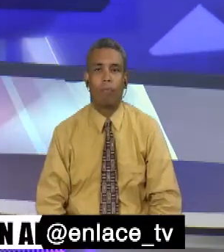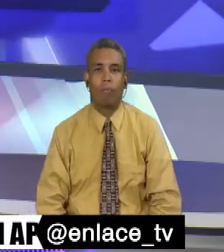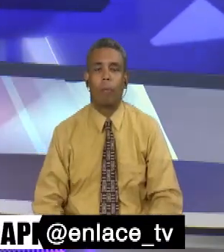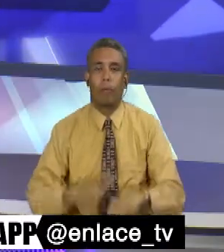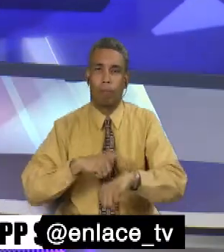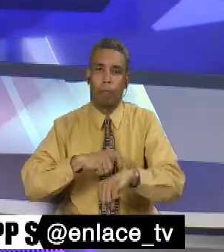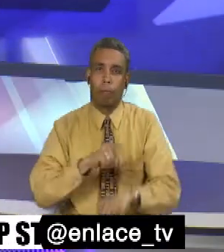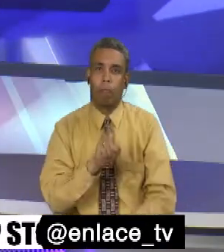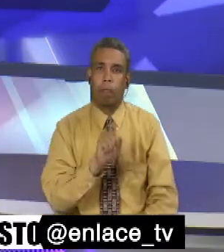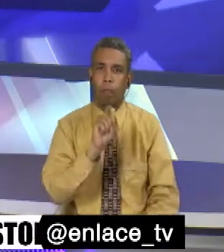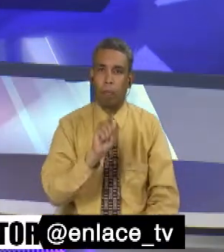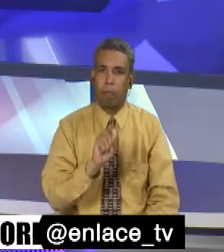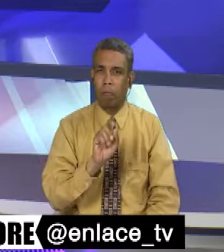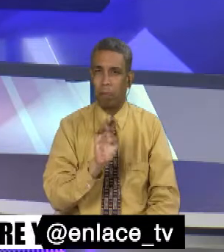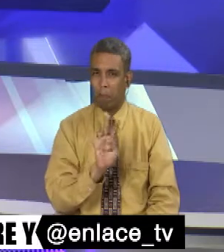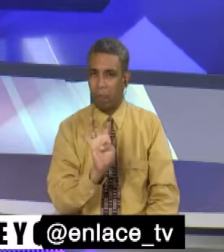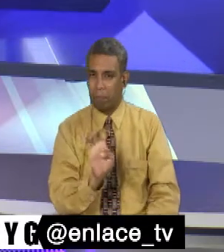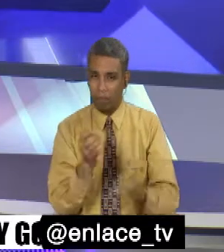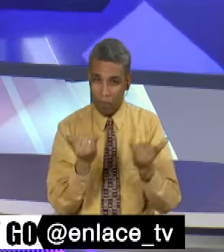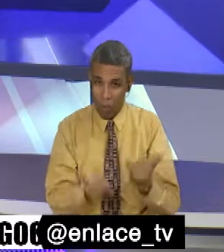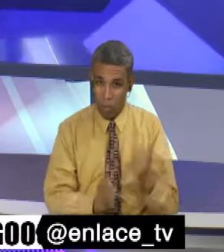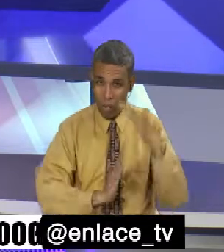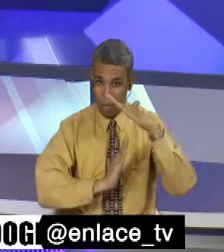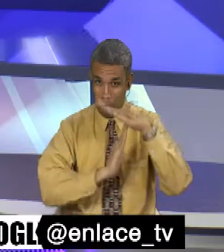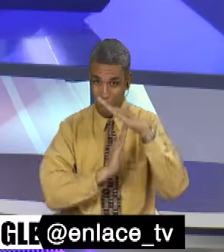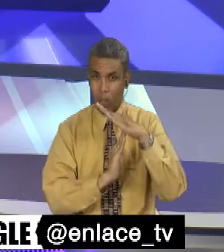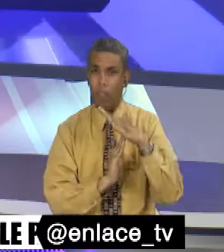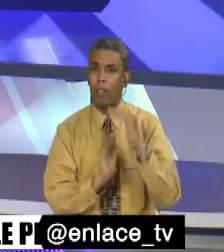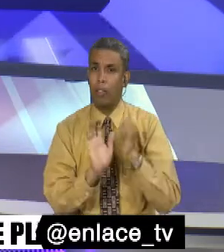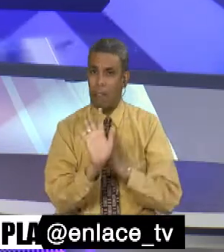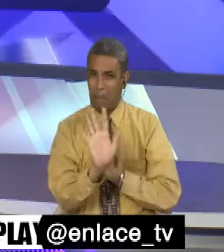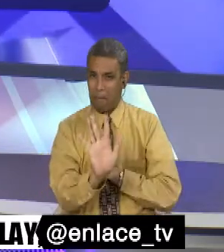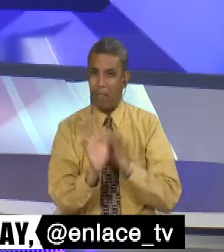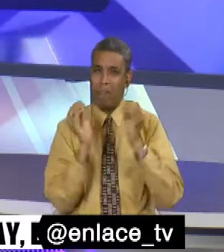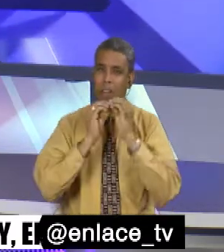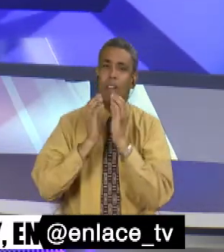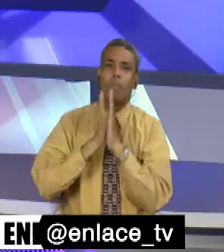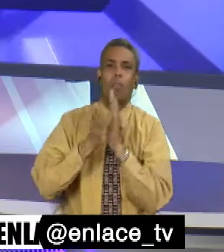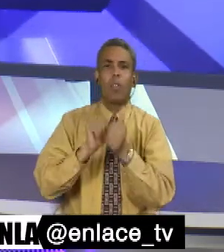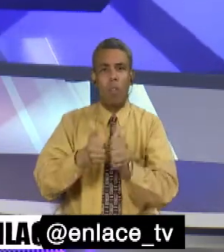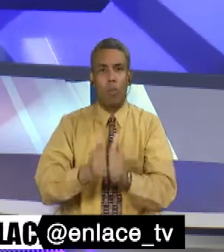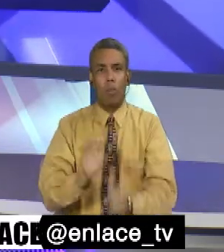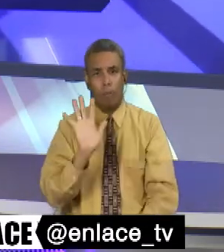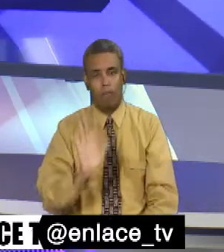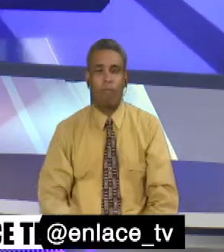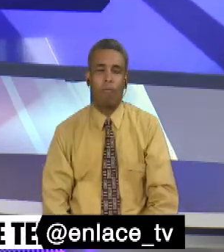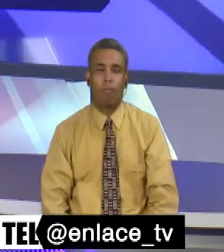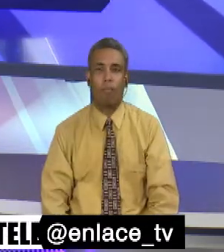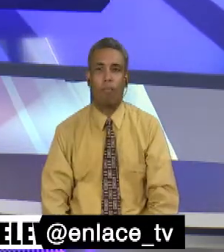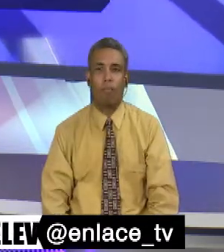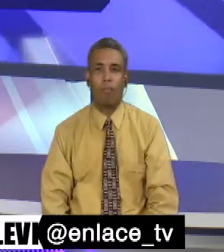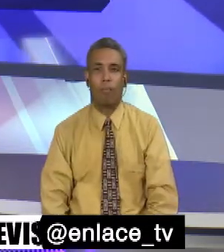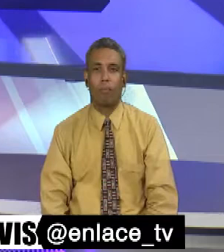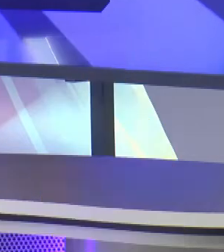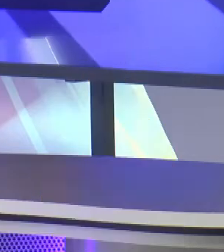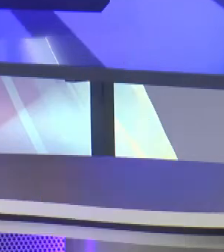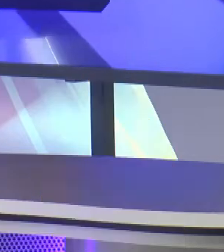6:49 minutos de la tarde, es momento de una segunda pausa. Al regresar, los esperamos con la información deportiva en Enlace Noticias.